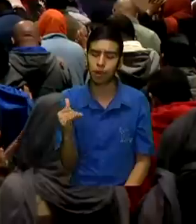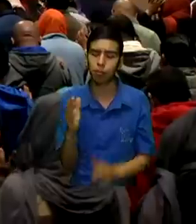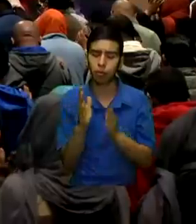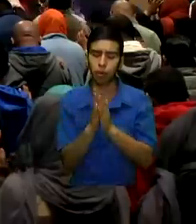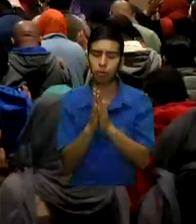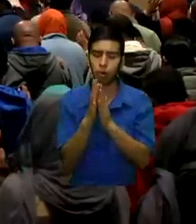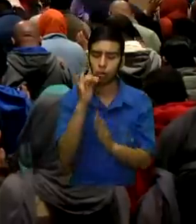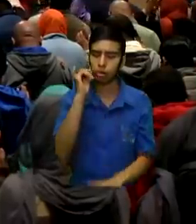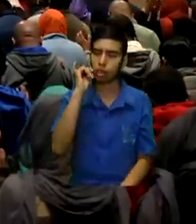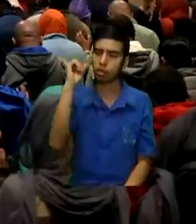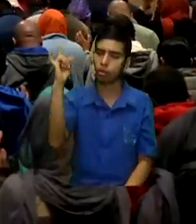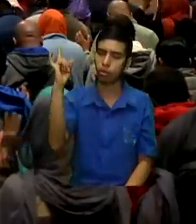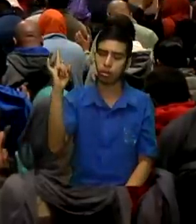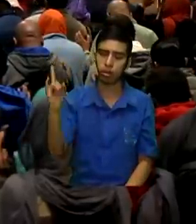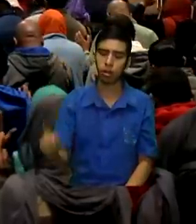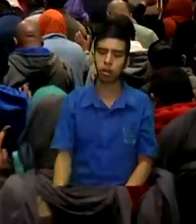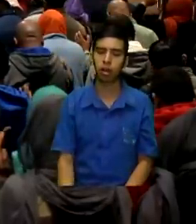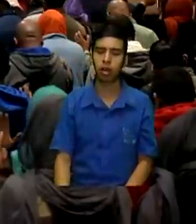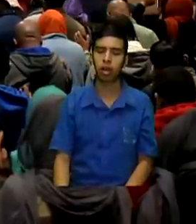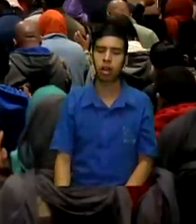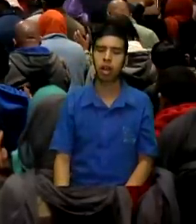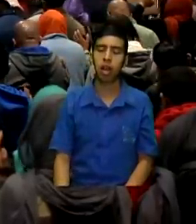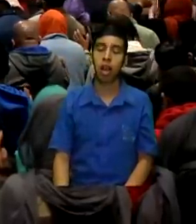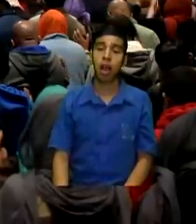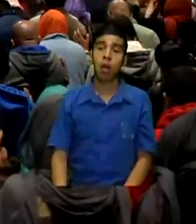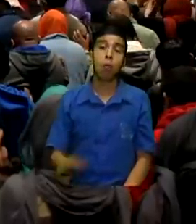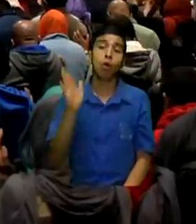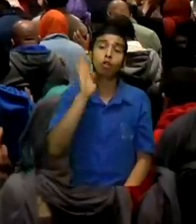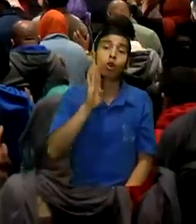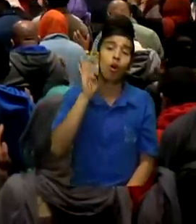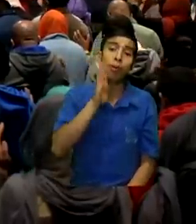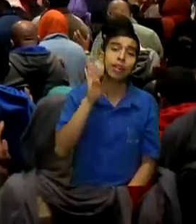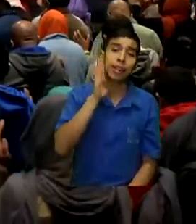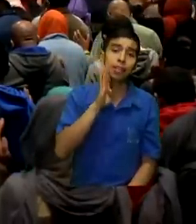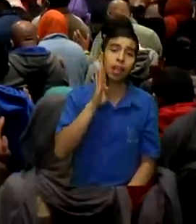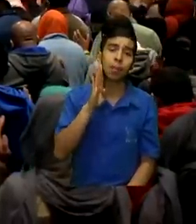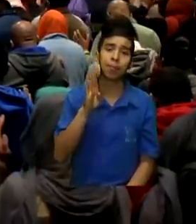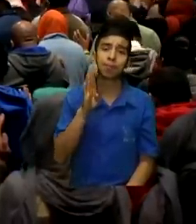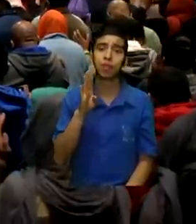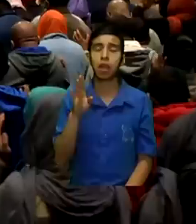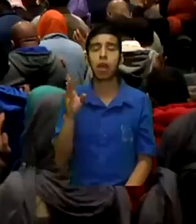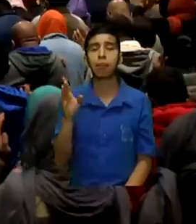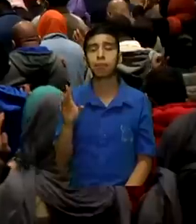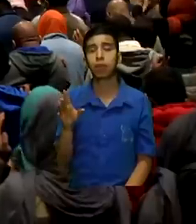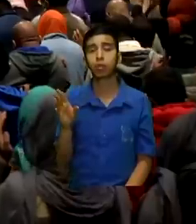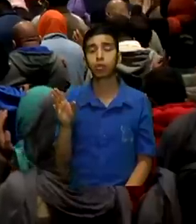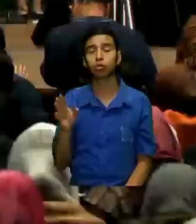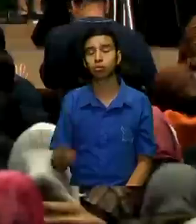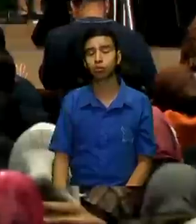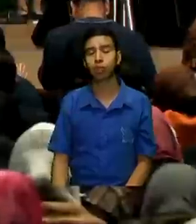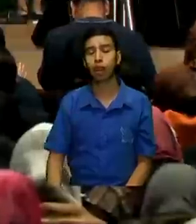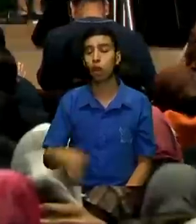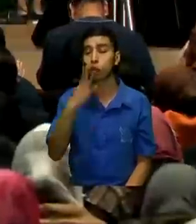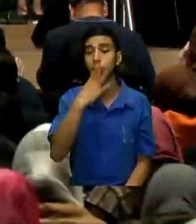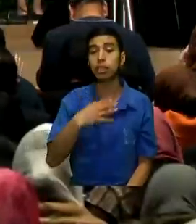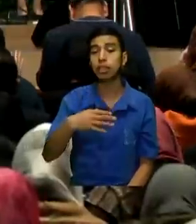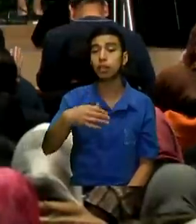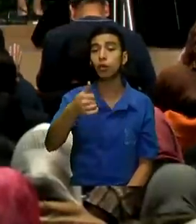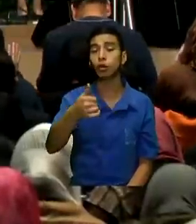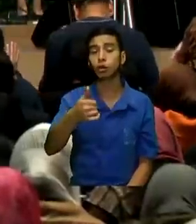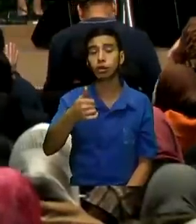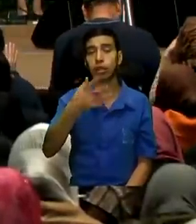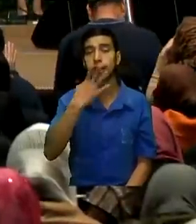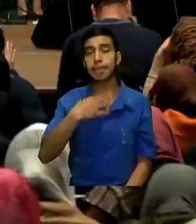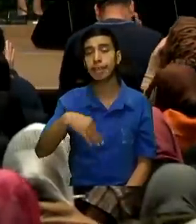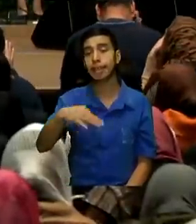favor, Señor, por los adolescentes, por los hijos ya adultos, por los maduros, te pedimos por ellos, por